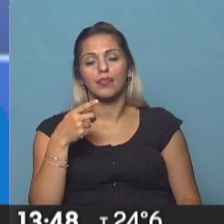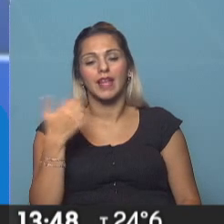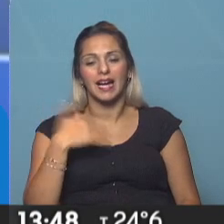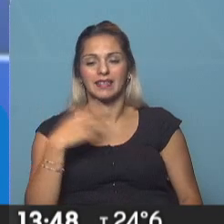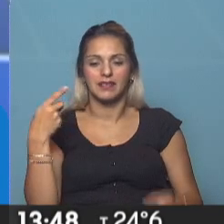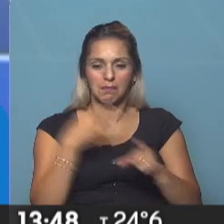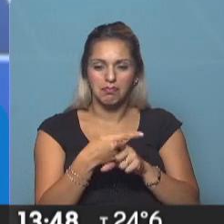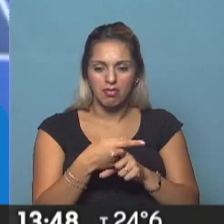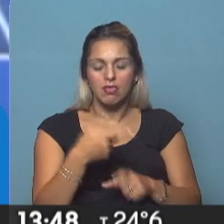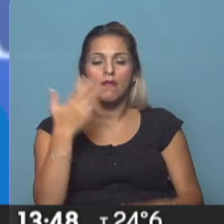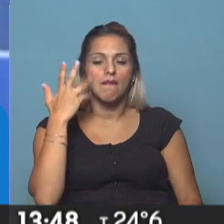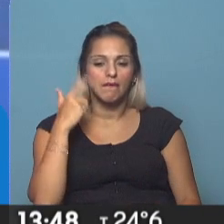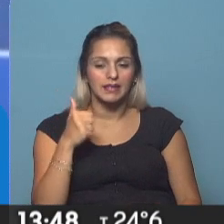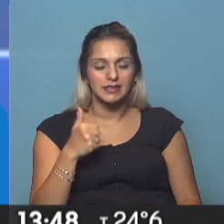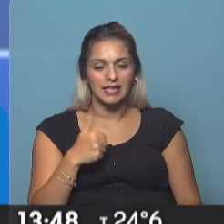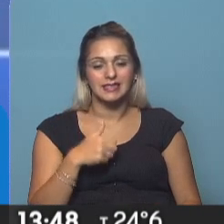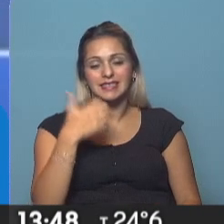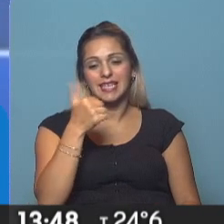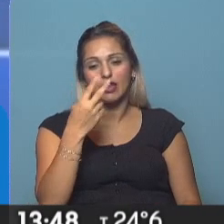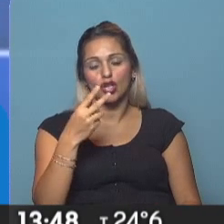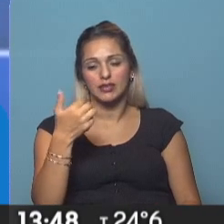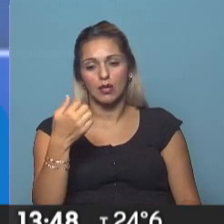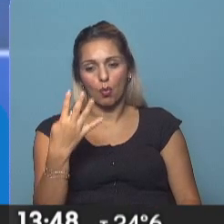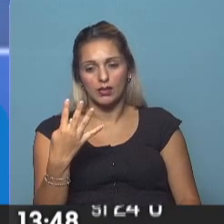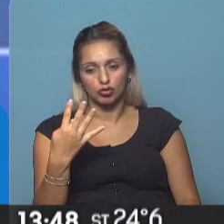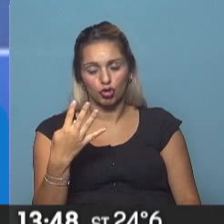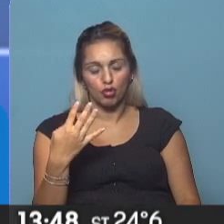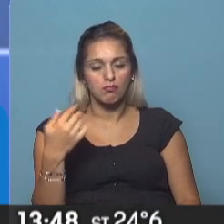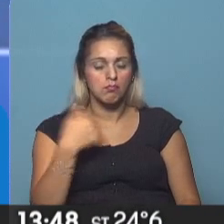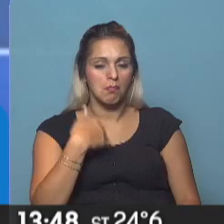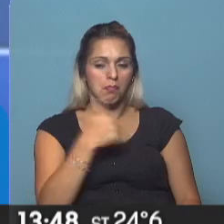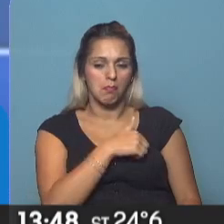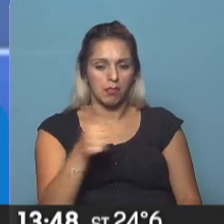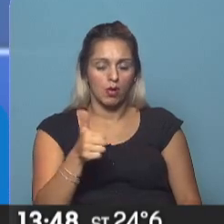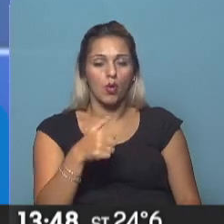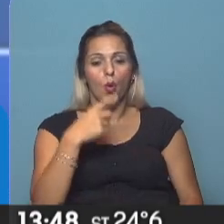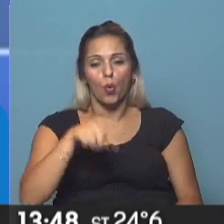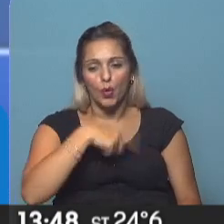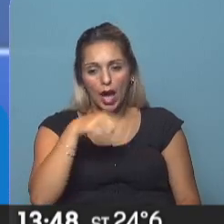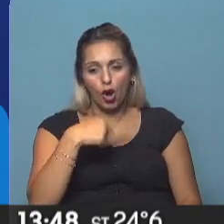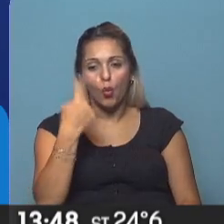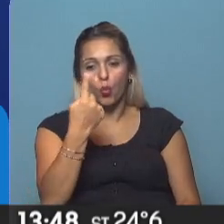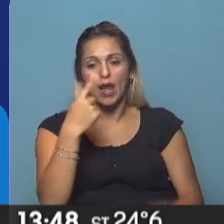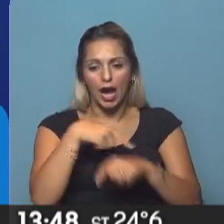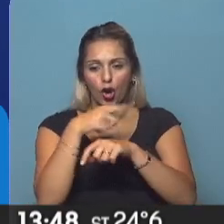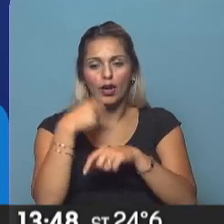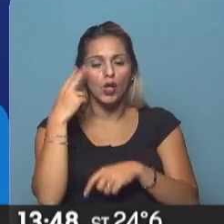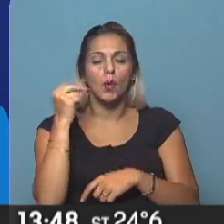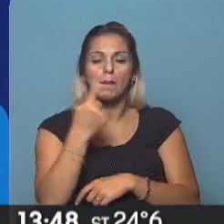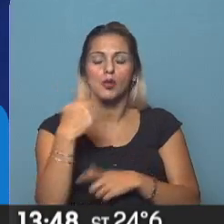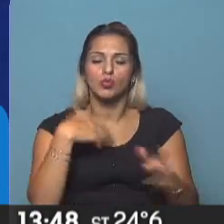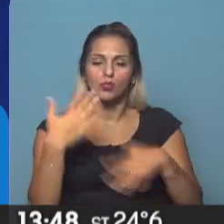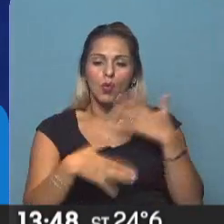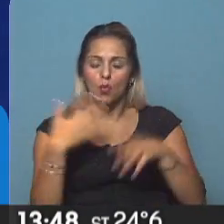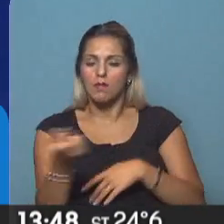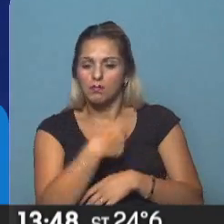Chardy en sets corridos, 6-2 y 6-4, luego de 1 hora y 9 minutos del juego. Bueno, Del